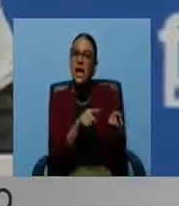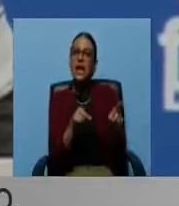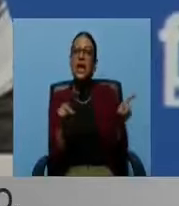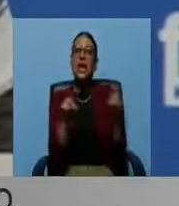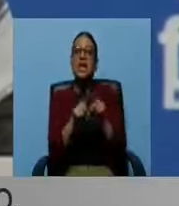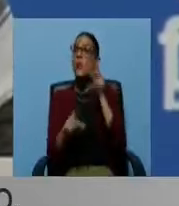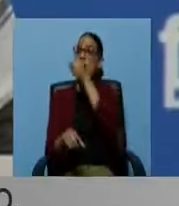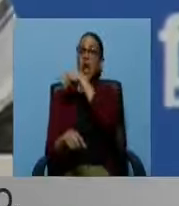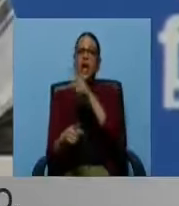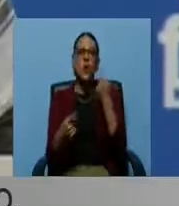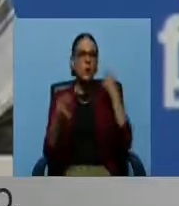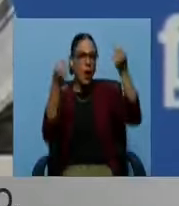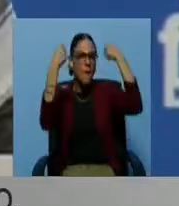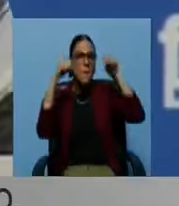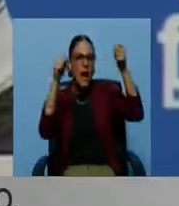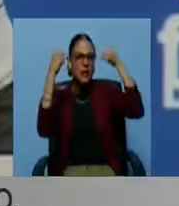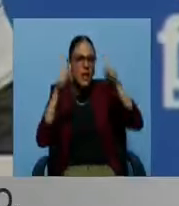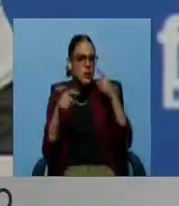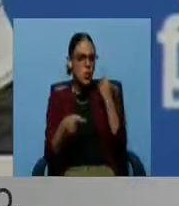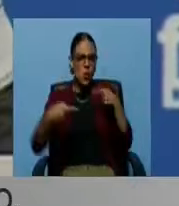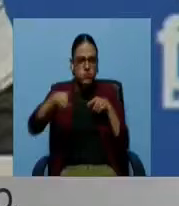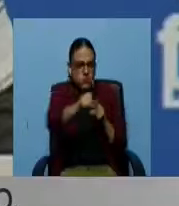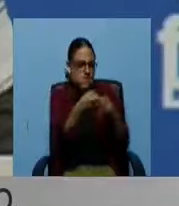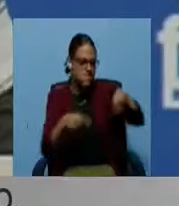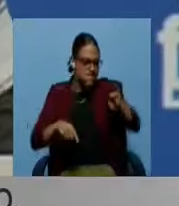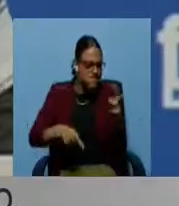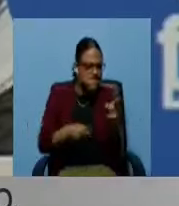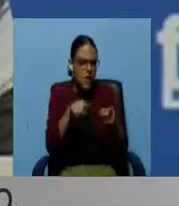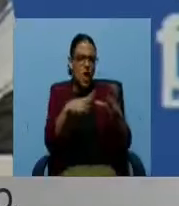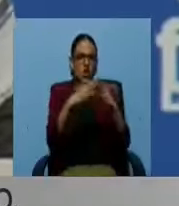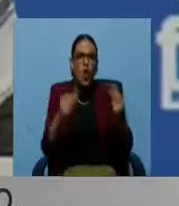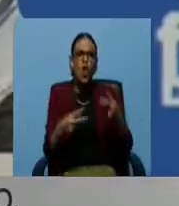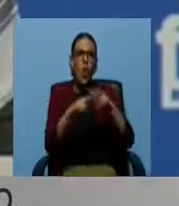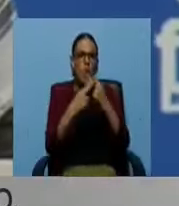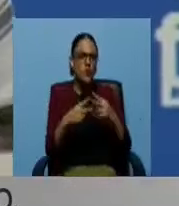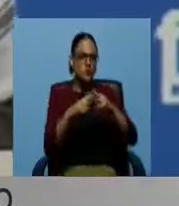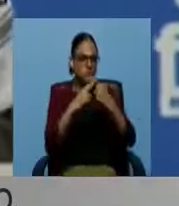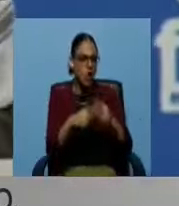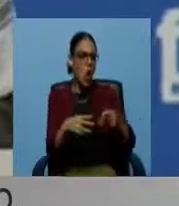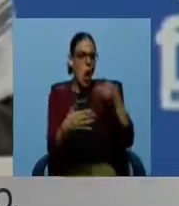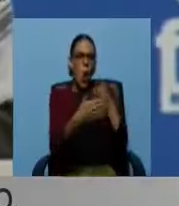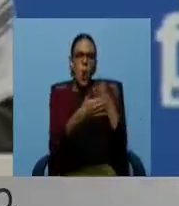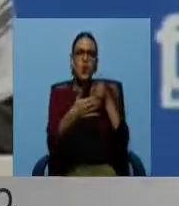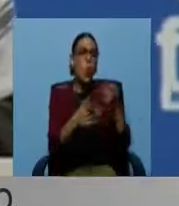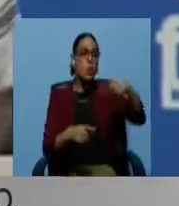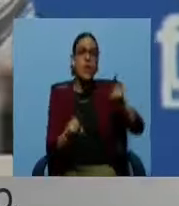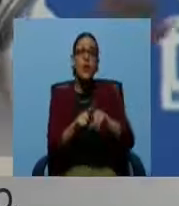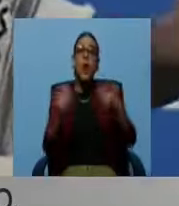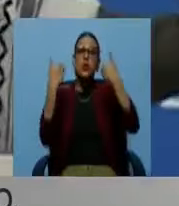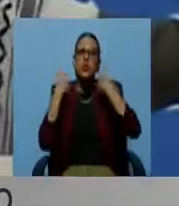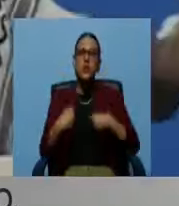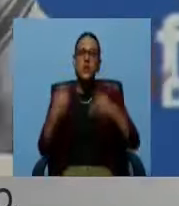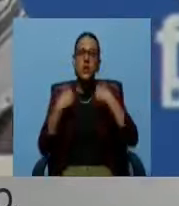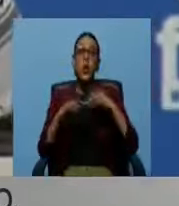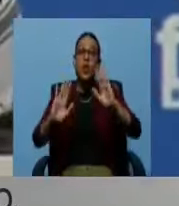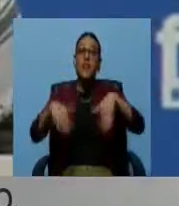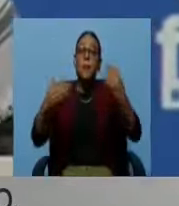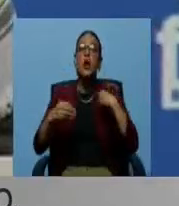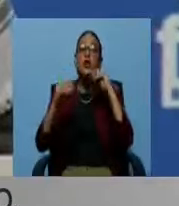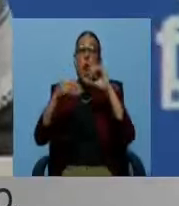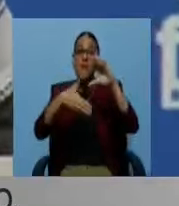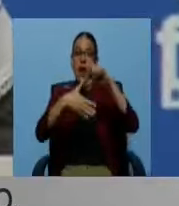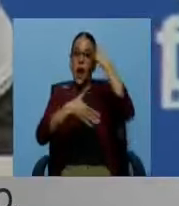laboratorio de pruebas en la que van ensayando todos los mecanismos. Vosotros habéis sufrido. Bueno, luego me desplazaré a América Latina.